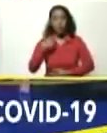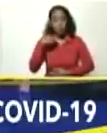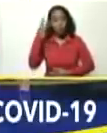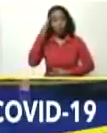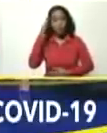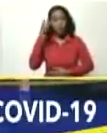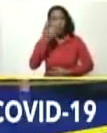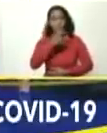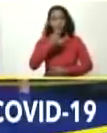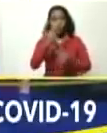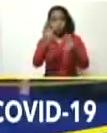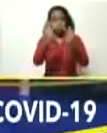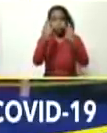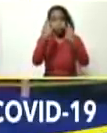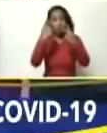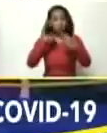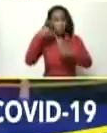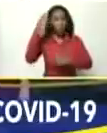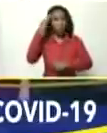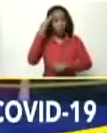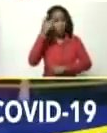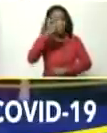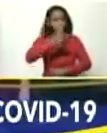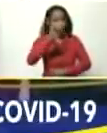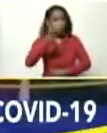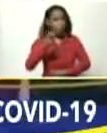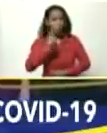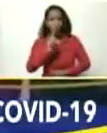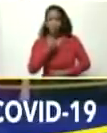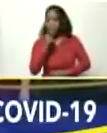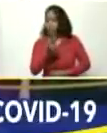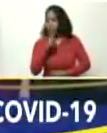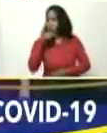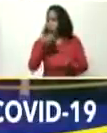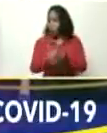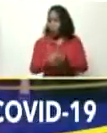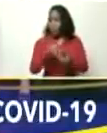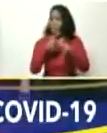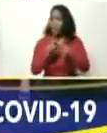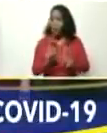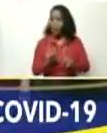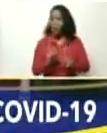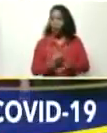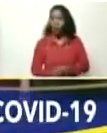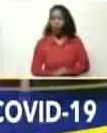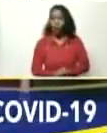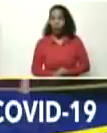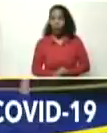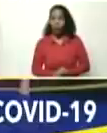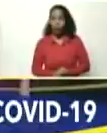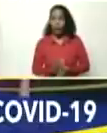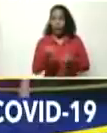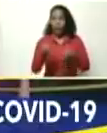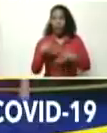conozco gente, mírenme los ojos, conozco gente, no voy a decir los nombres, que le ha